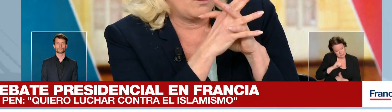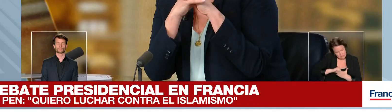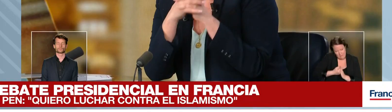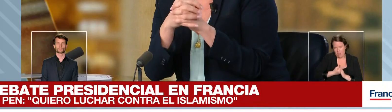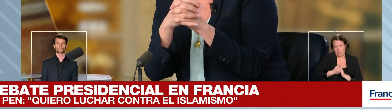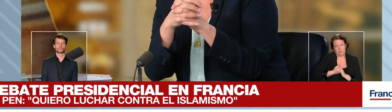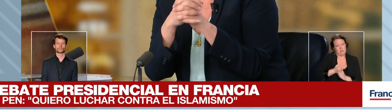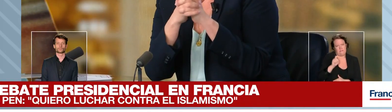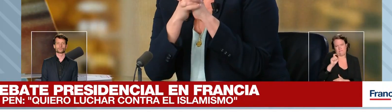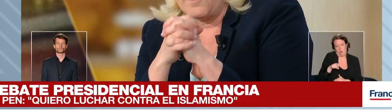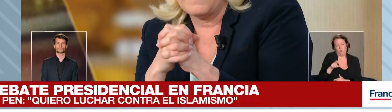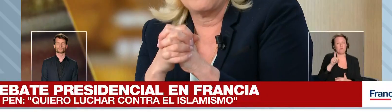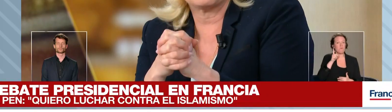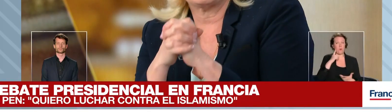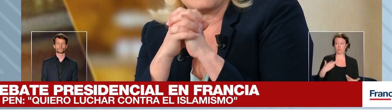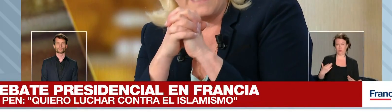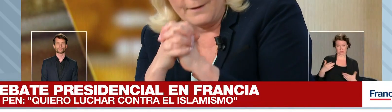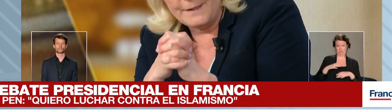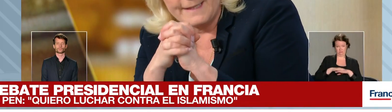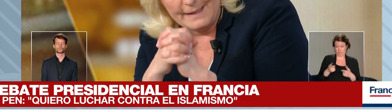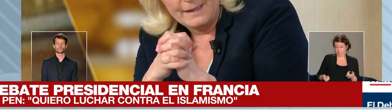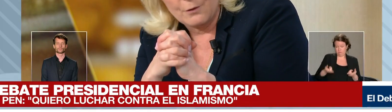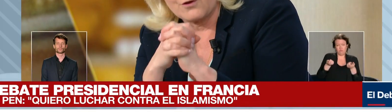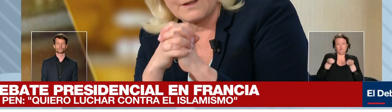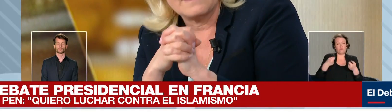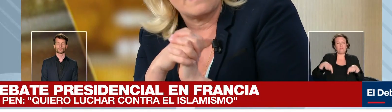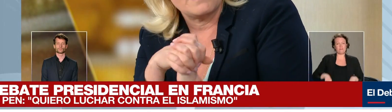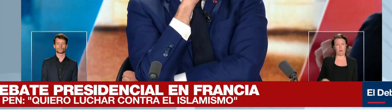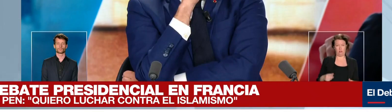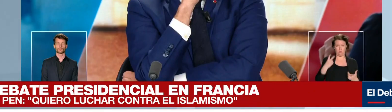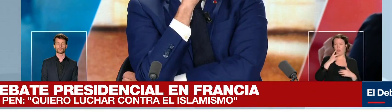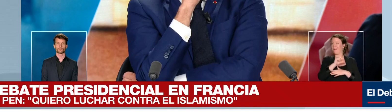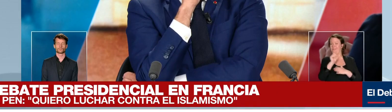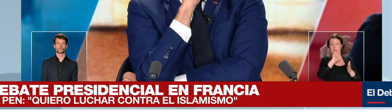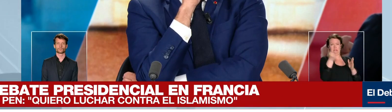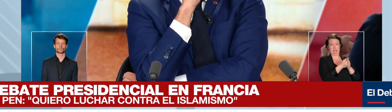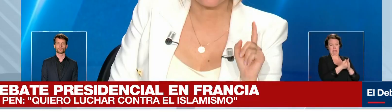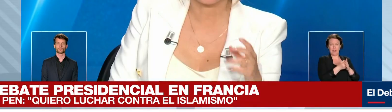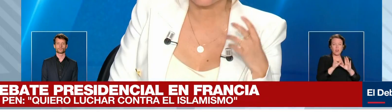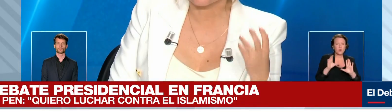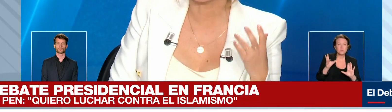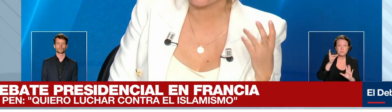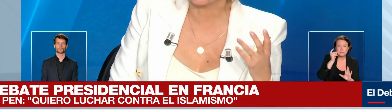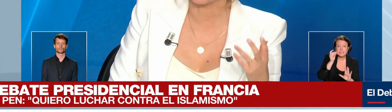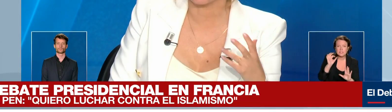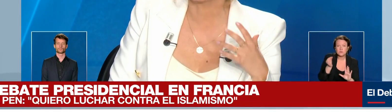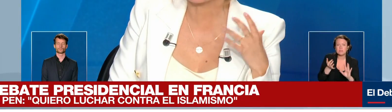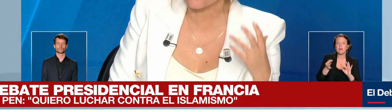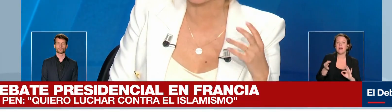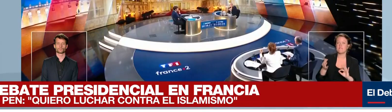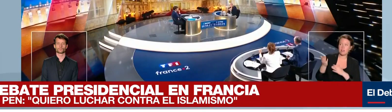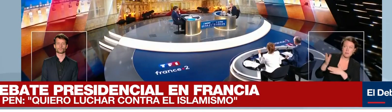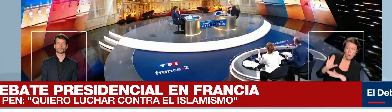suficientemente firmes en este tema porque el gobierno actual no ha entendido la gravedad de lo que es el islamismo radical. Pero